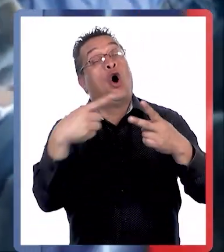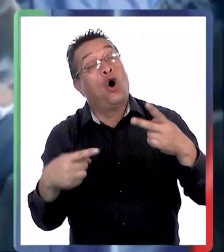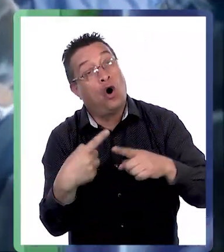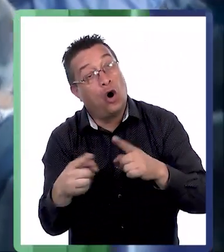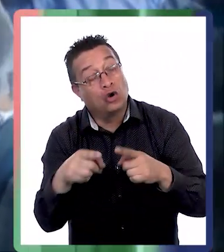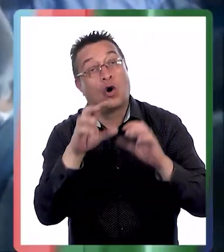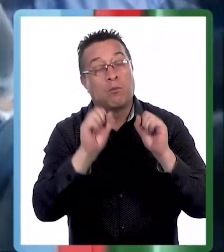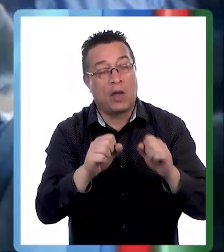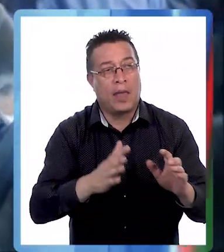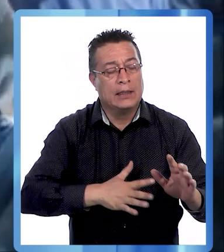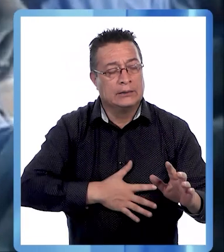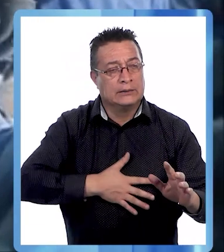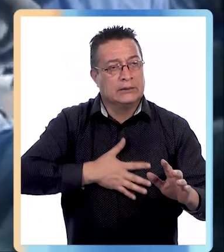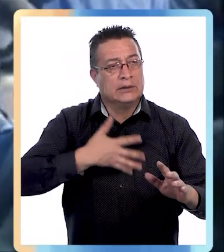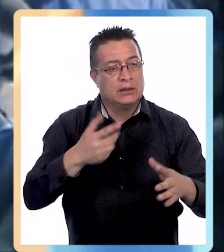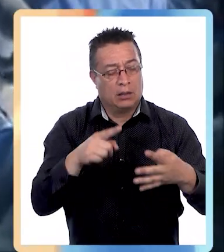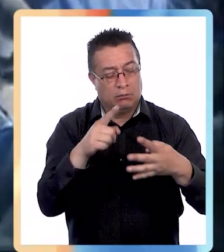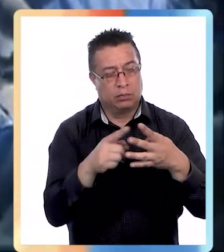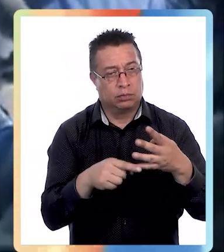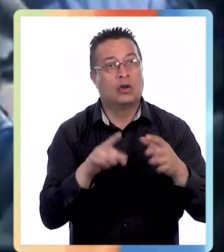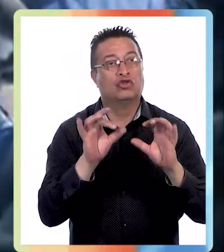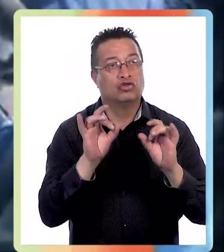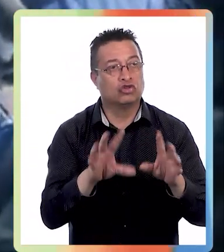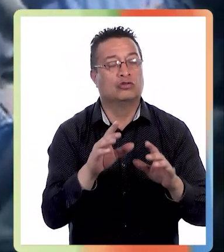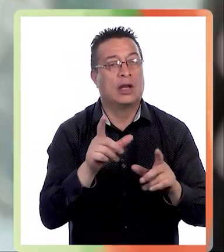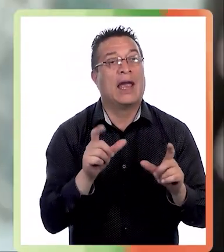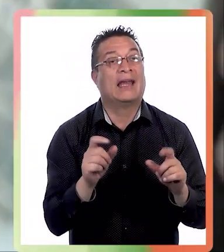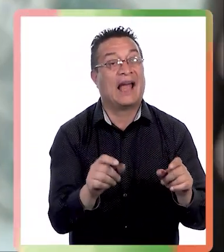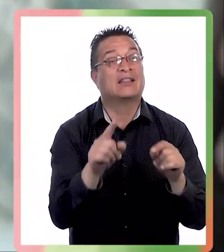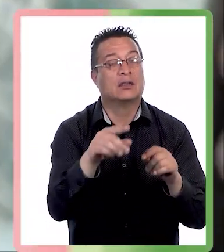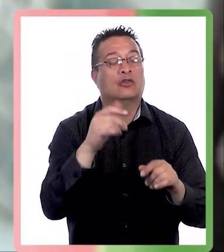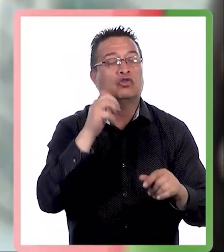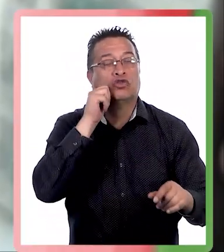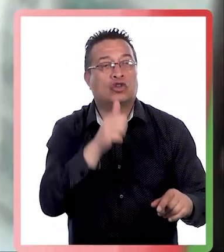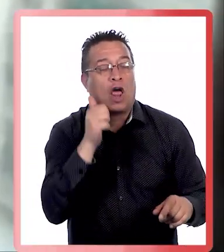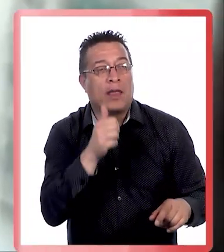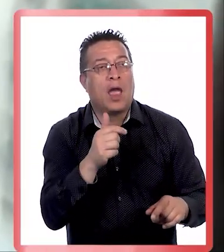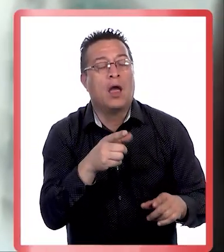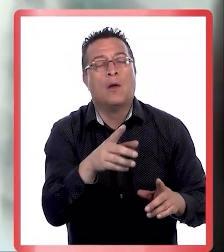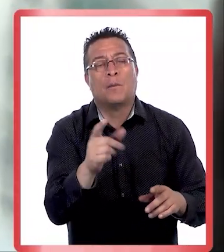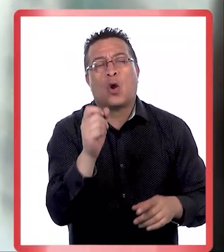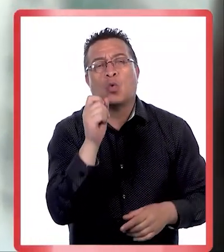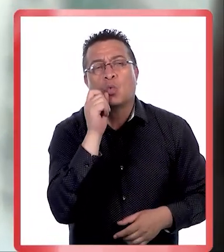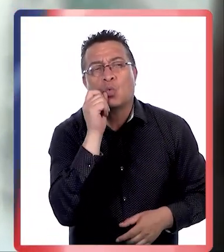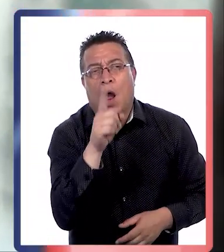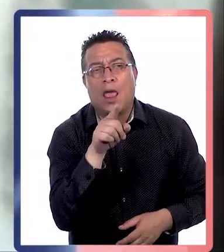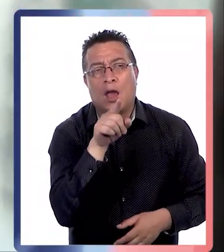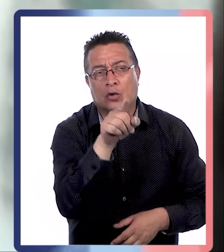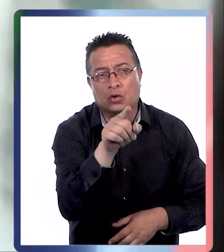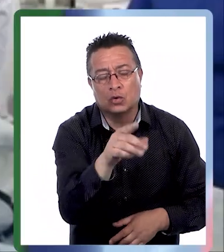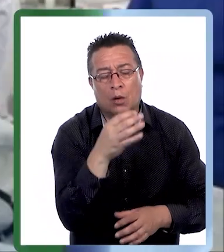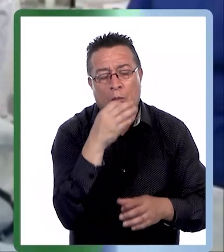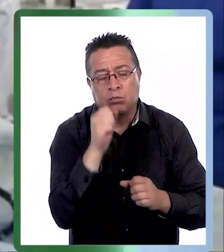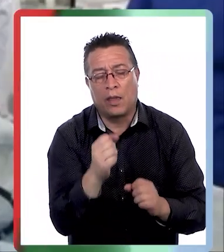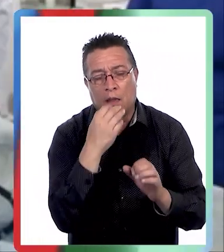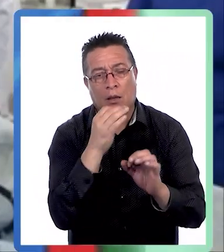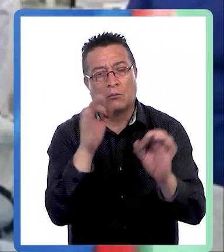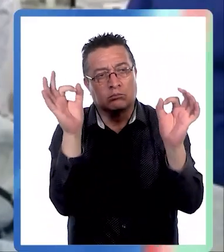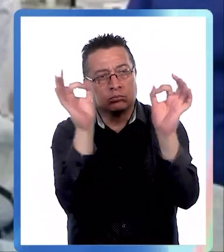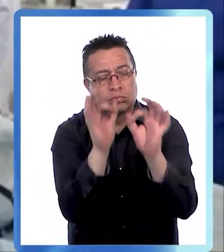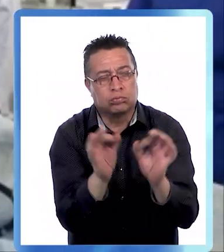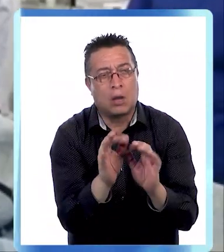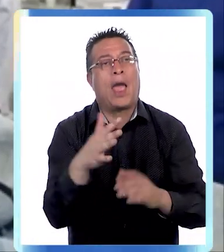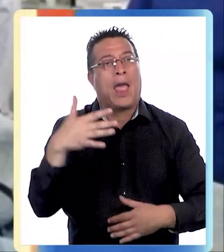quizás atípicos de la condición basal en la cual uno se mueve en el día a día, ¿cuáles son quizás las recomendaciones para decir, bueno,